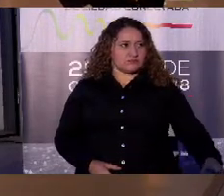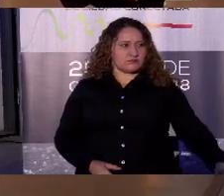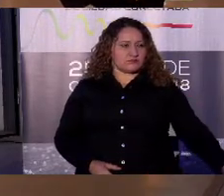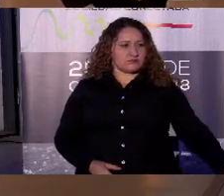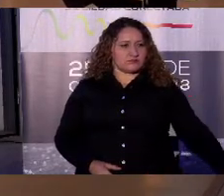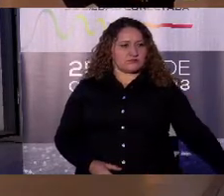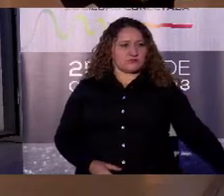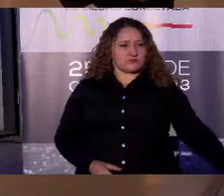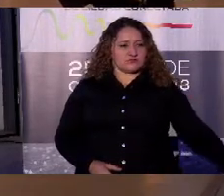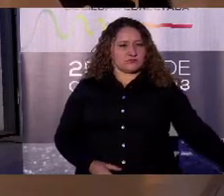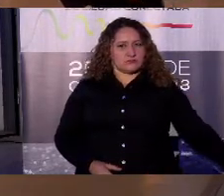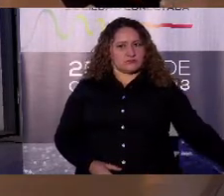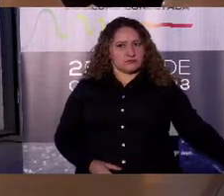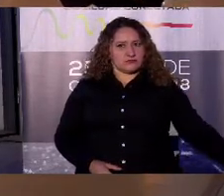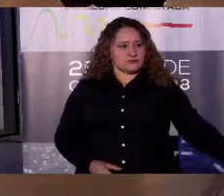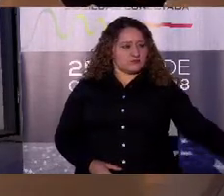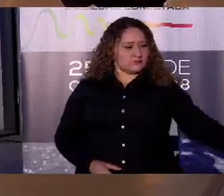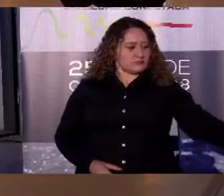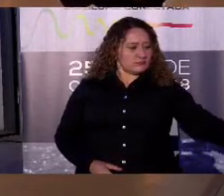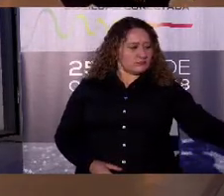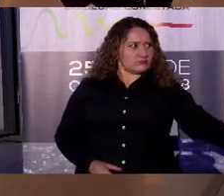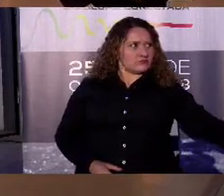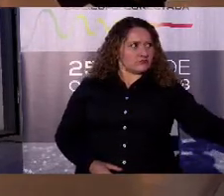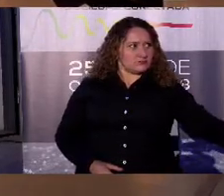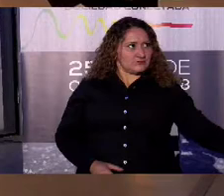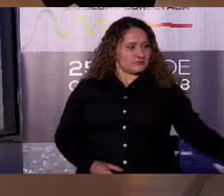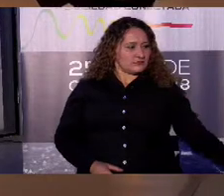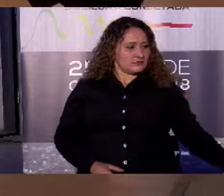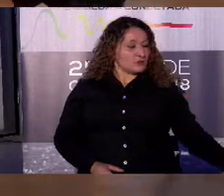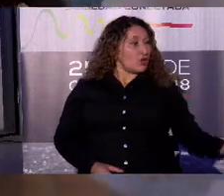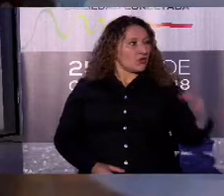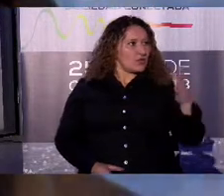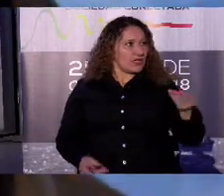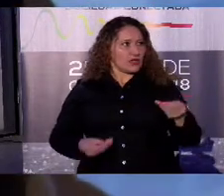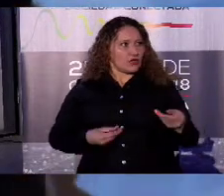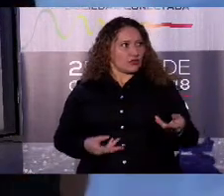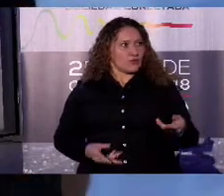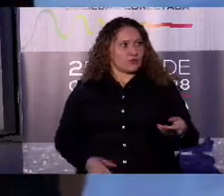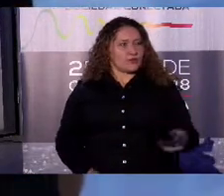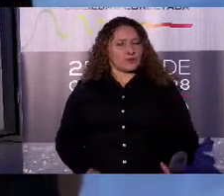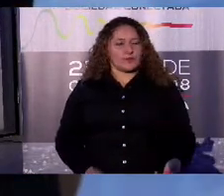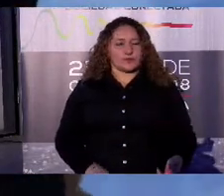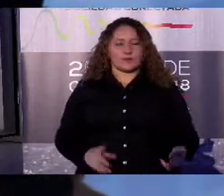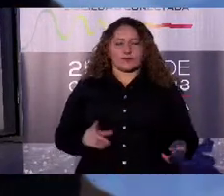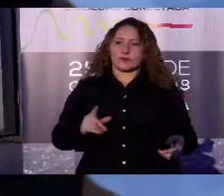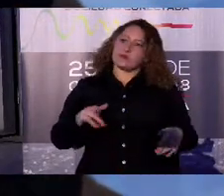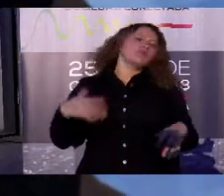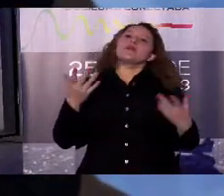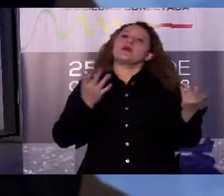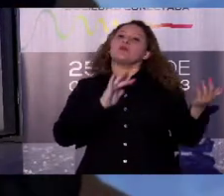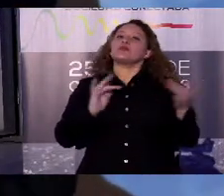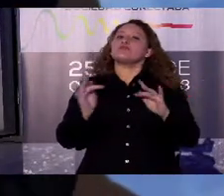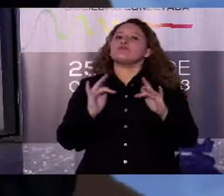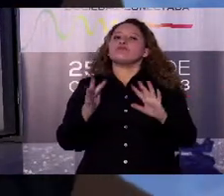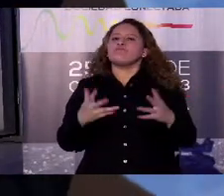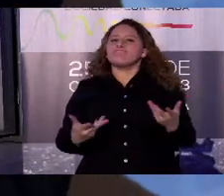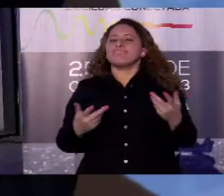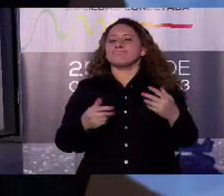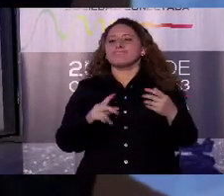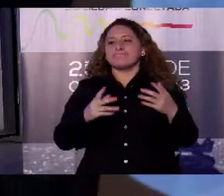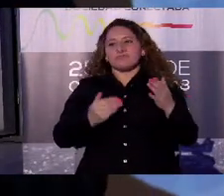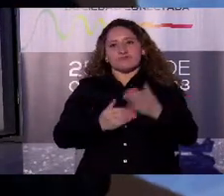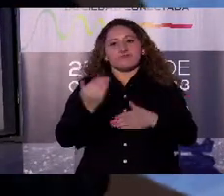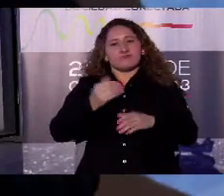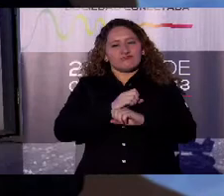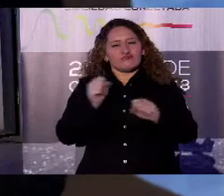Ok. ¿Cómo es que la inteligencia artificial se aplica a las redes? Y bueno, primero que nada, en la